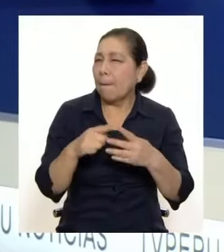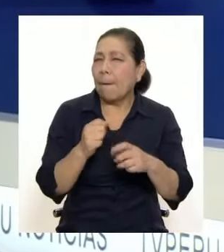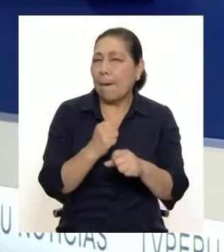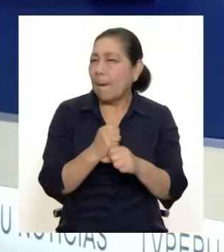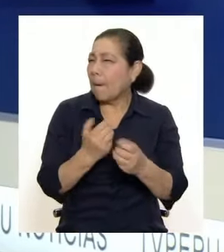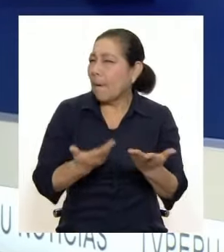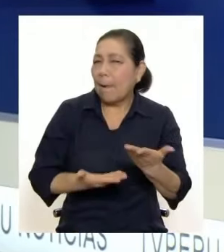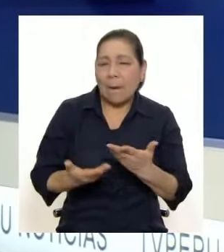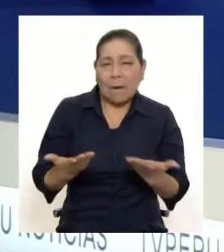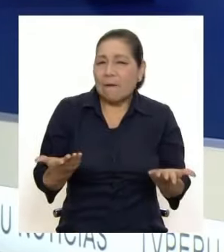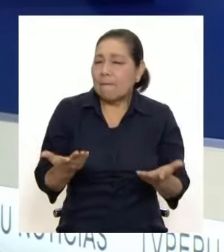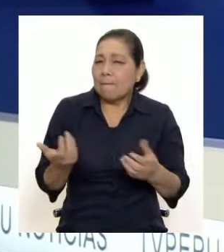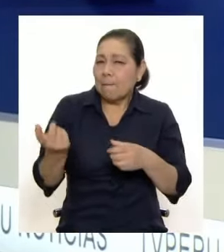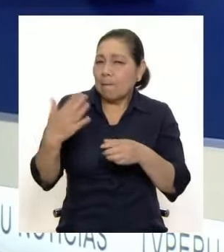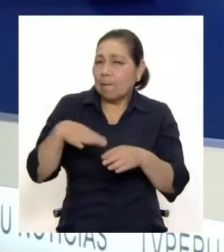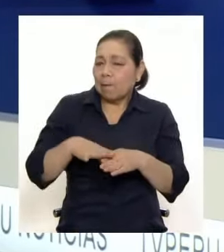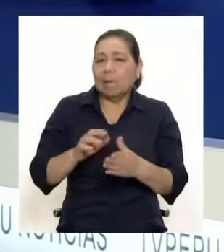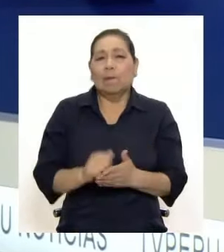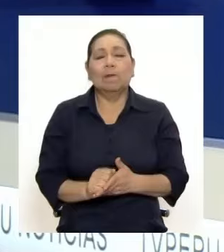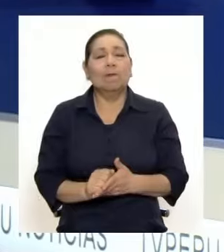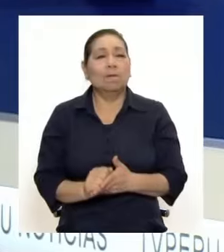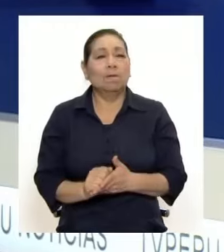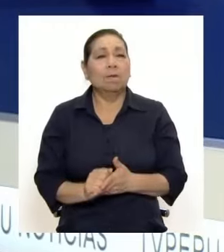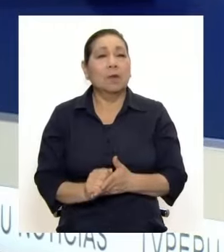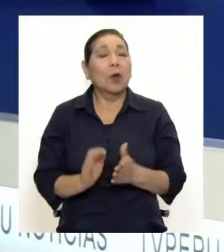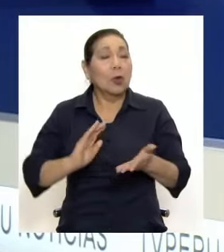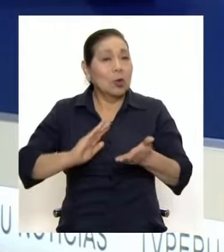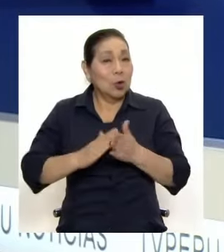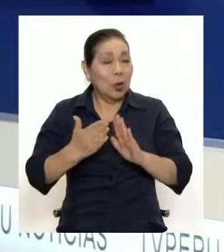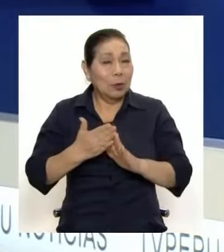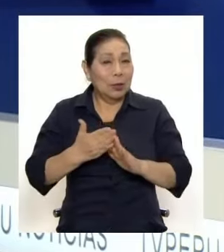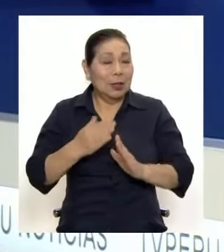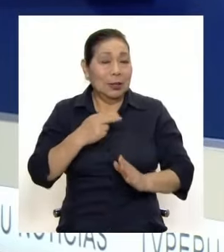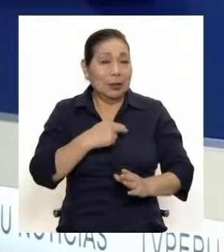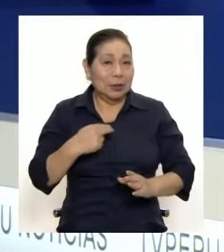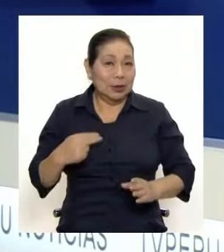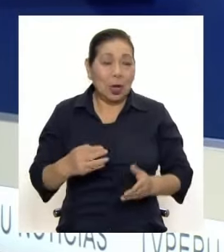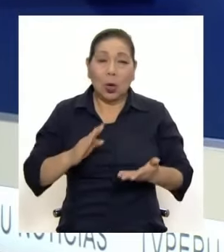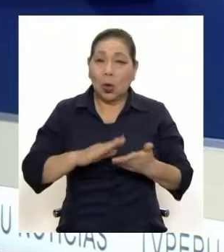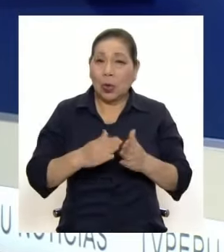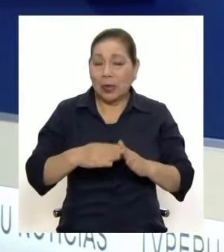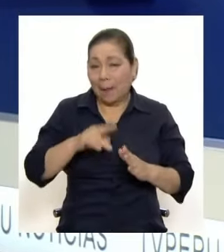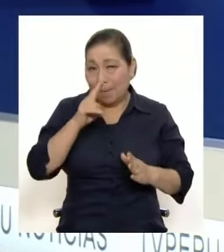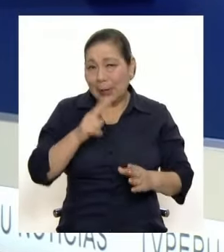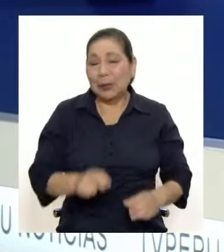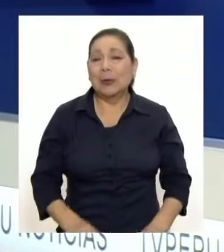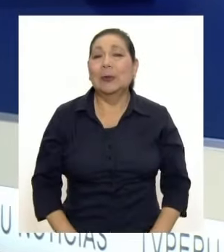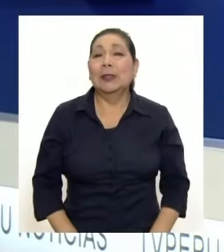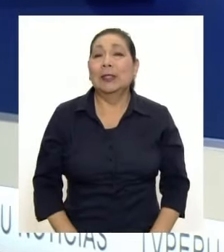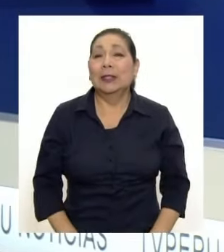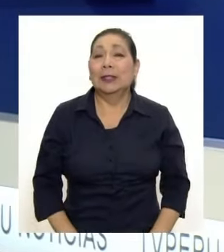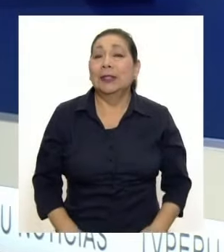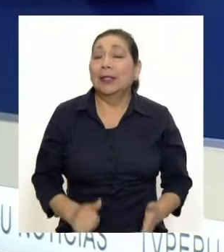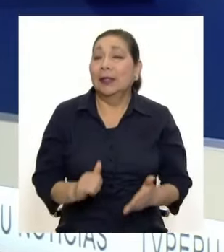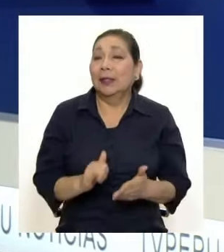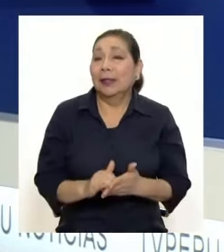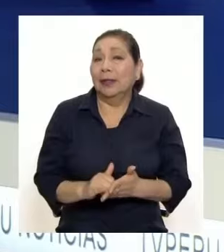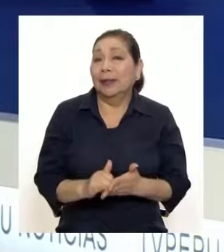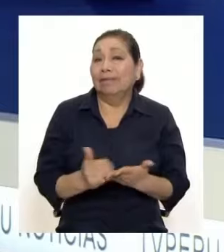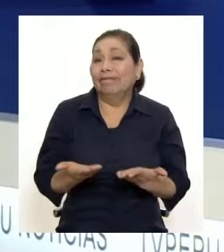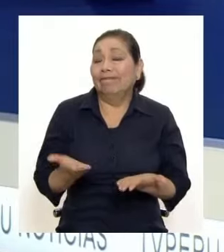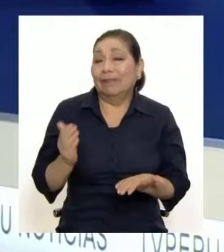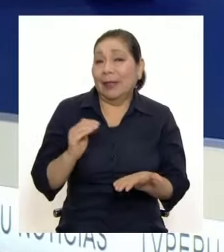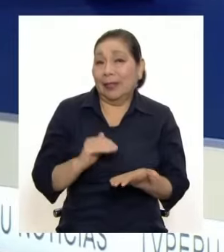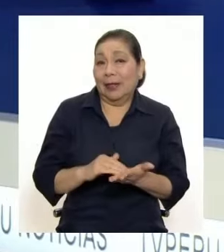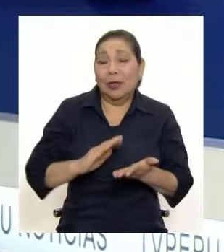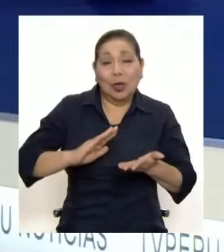actividades de integración entre la comunidad China y la comunidad peruana eh que de hecho además